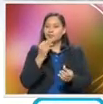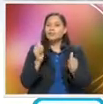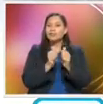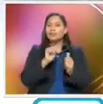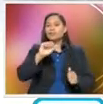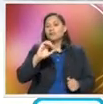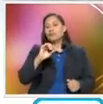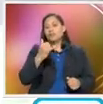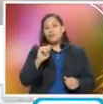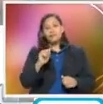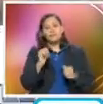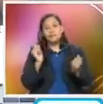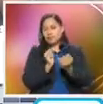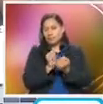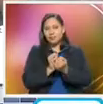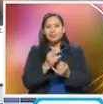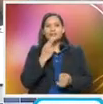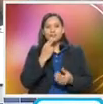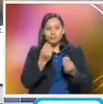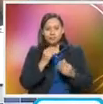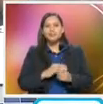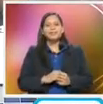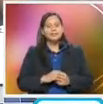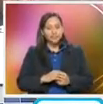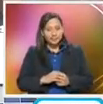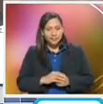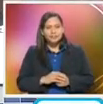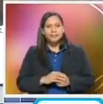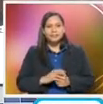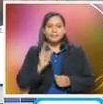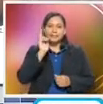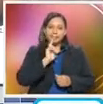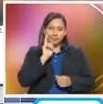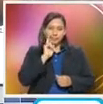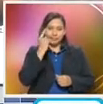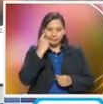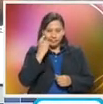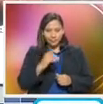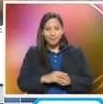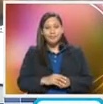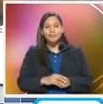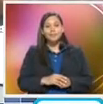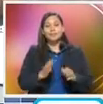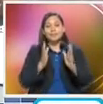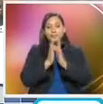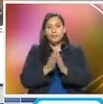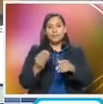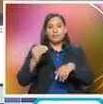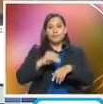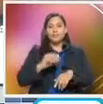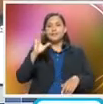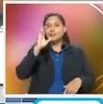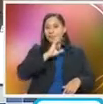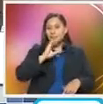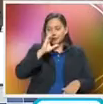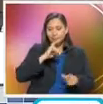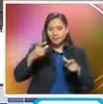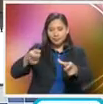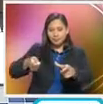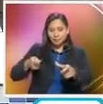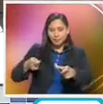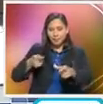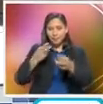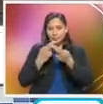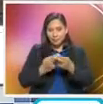soya. Es muy usado. Ahí está, muy bien. Entonces, chef. A pues ver. bueno, tenemos ya, pongan aquí a calentar el sartén lo más